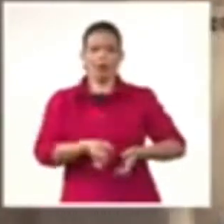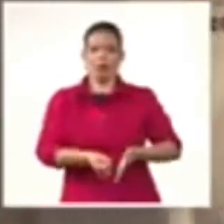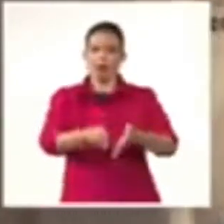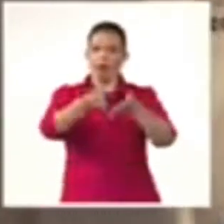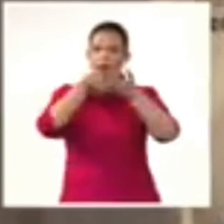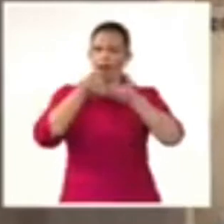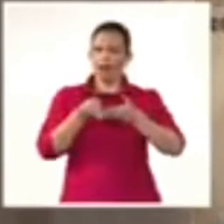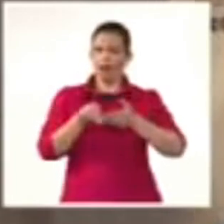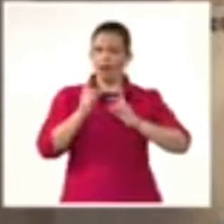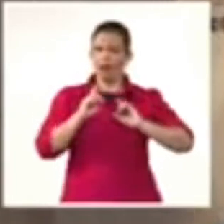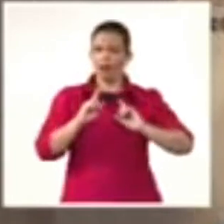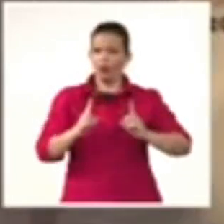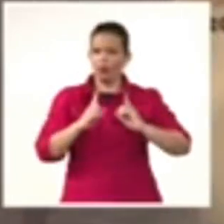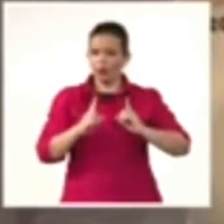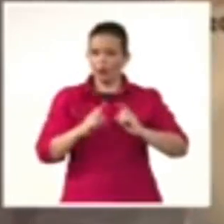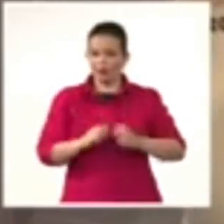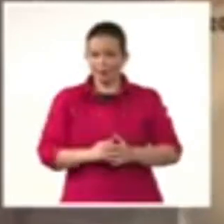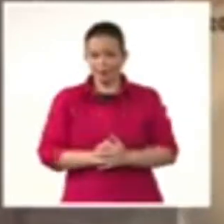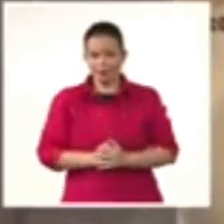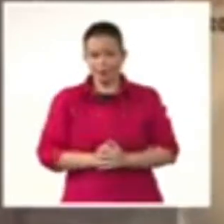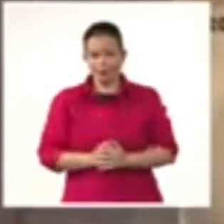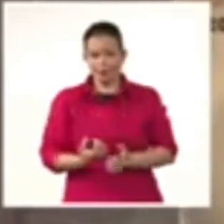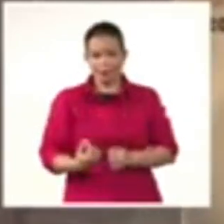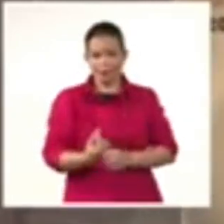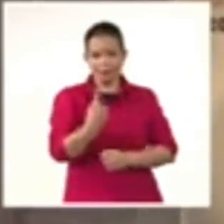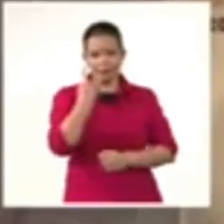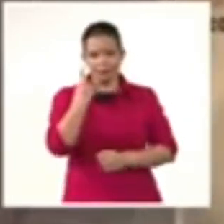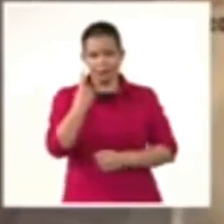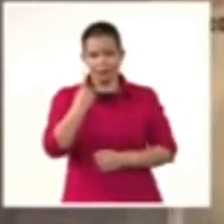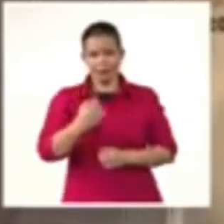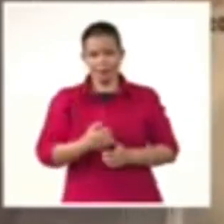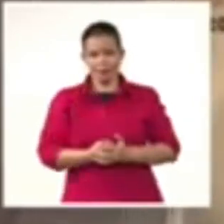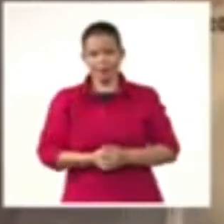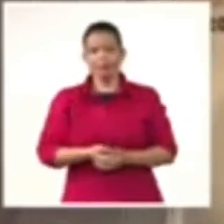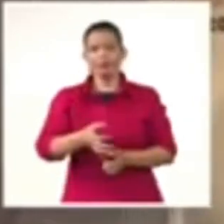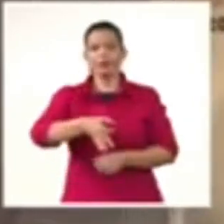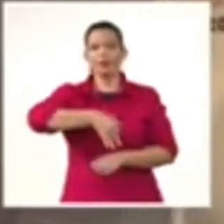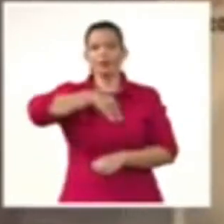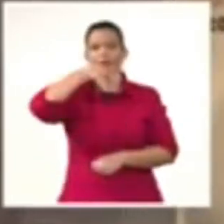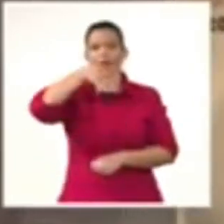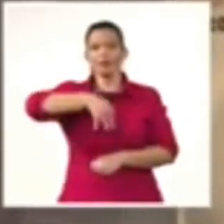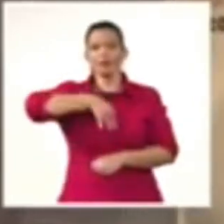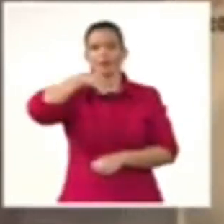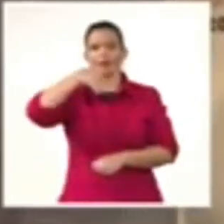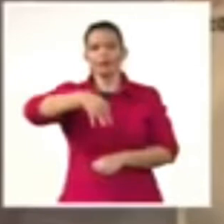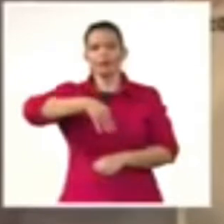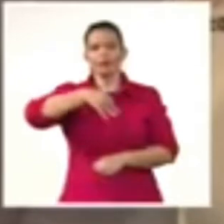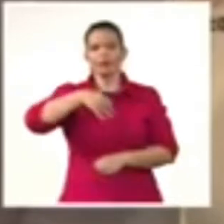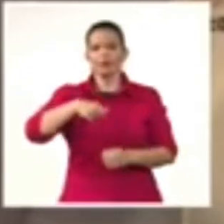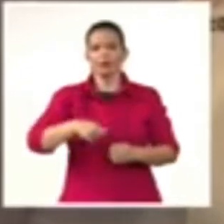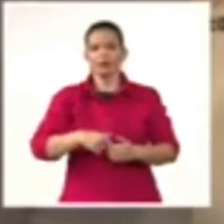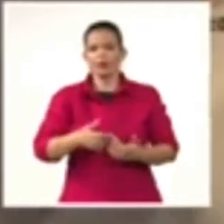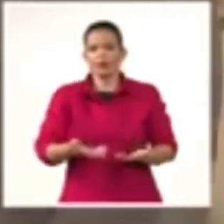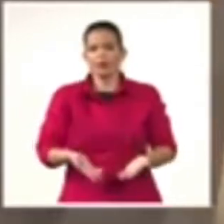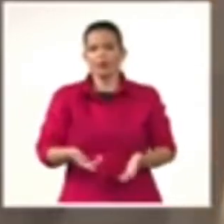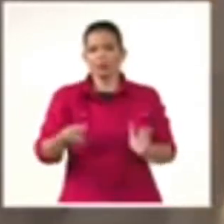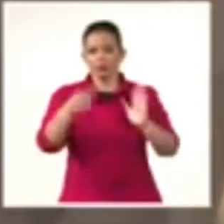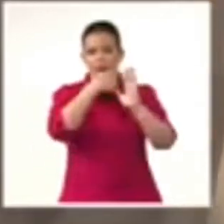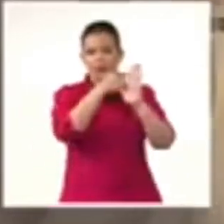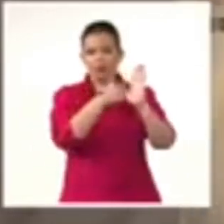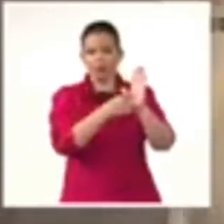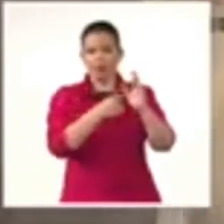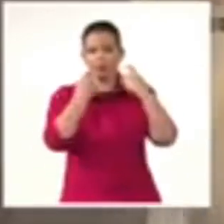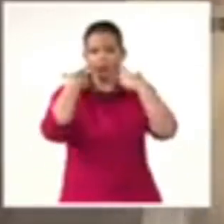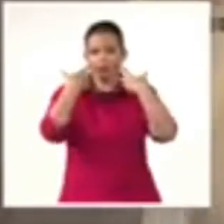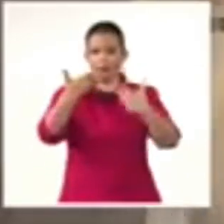y solidaridad. En primer lugar, destaco las hermosas palabras sobre Cuba pronunciadas por el presidente de